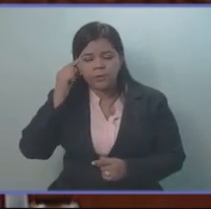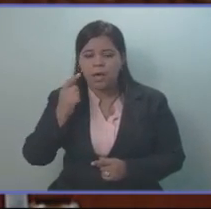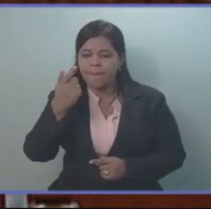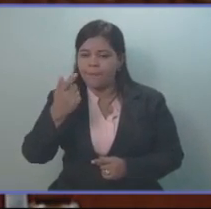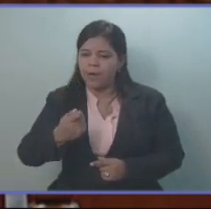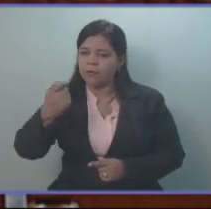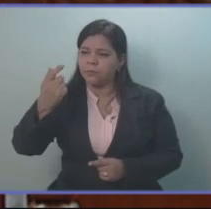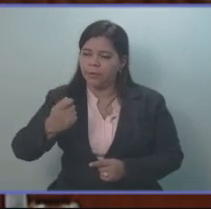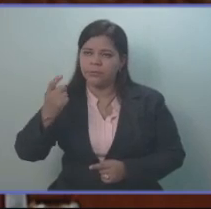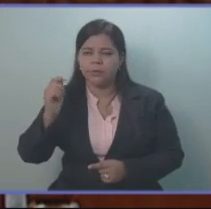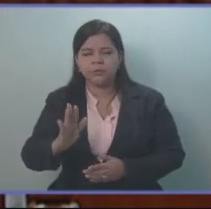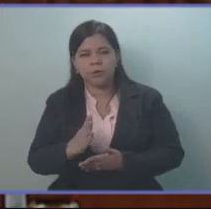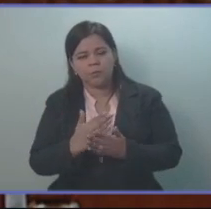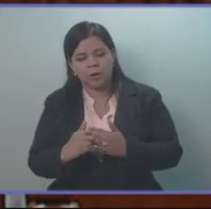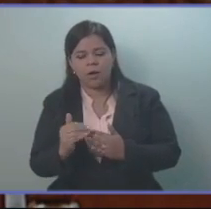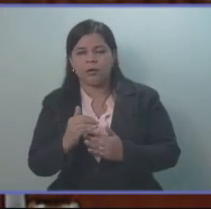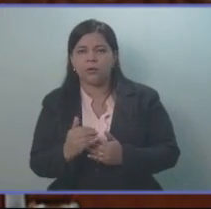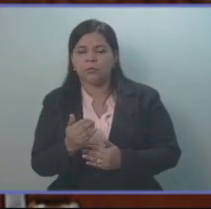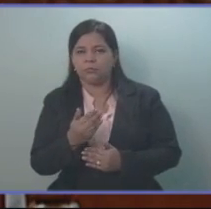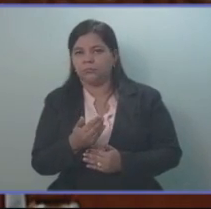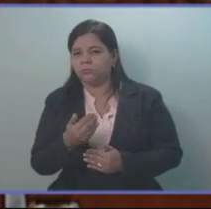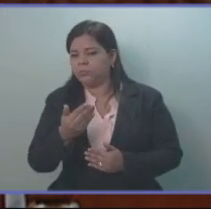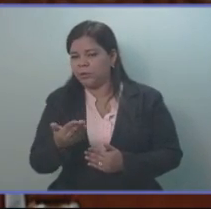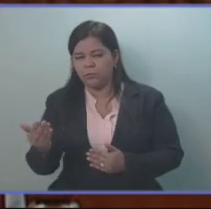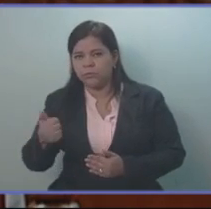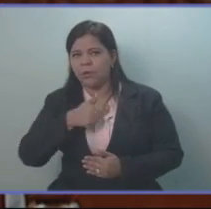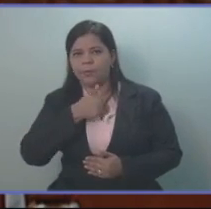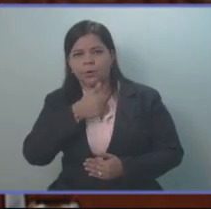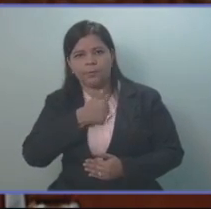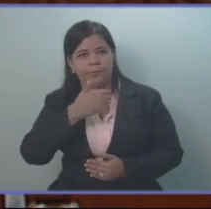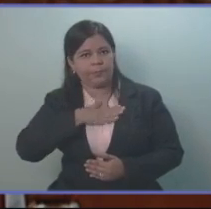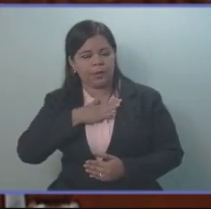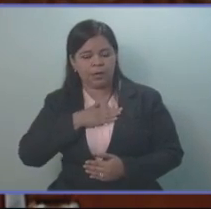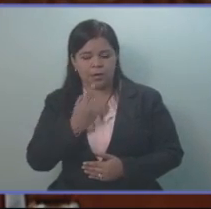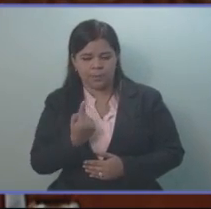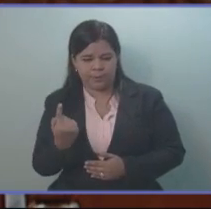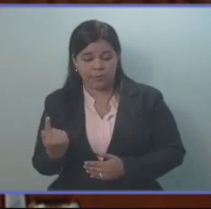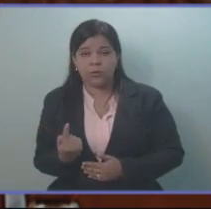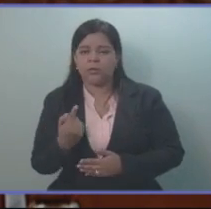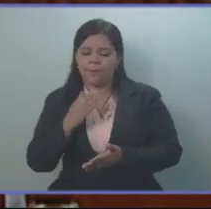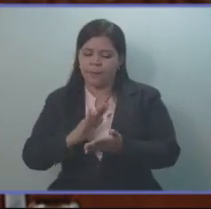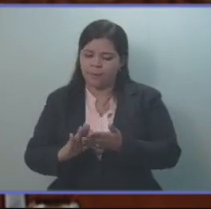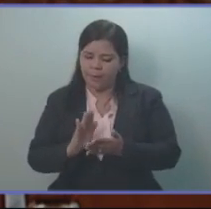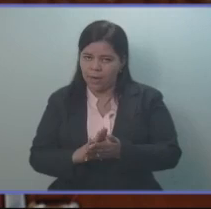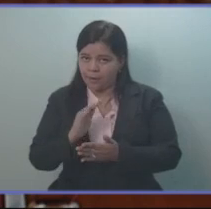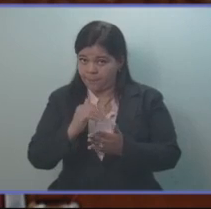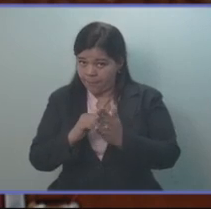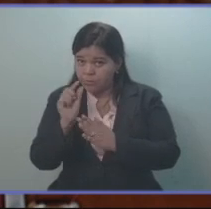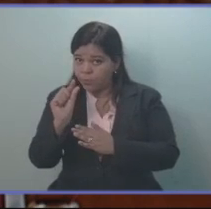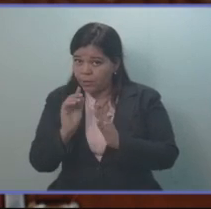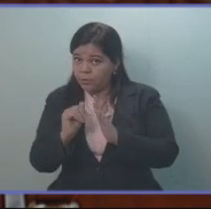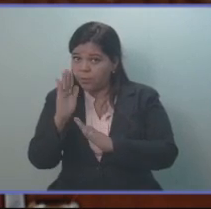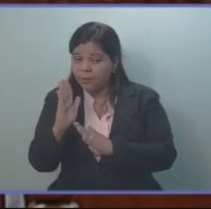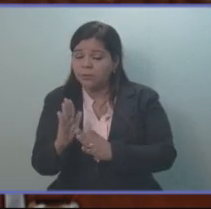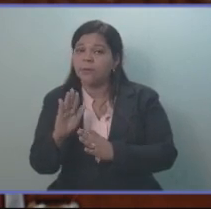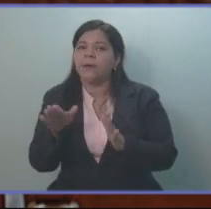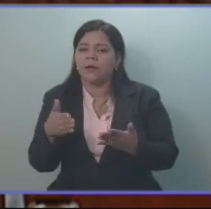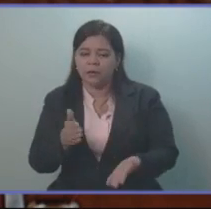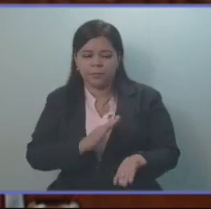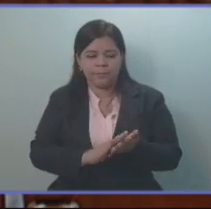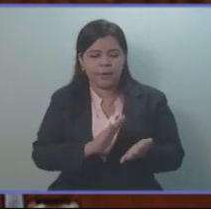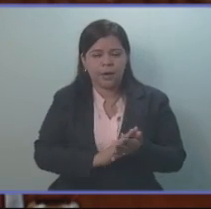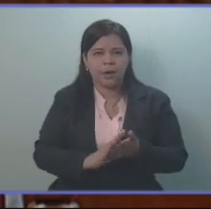como parte de los haberes del asociado. Asimismo, los asociados pagarán una suma adicional destinada a cubrir los gastos